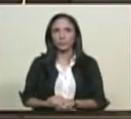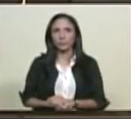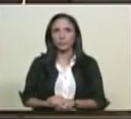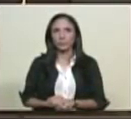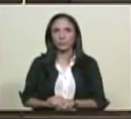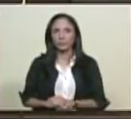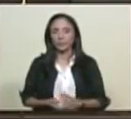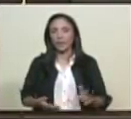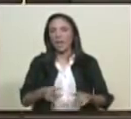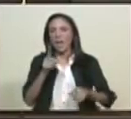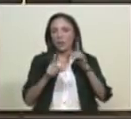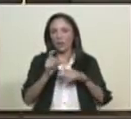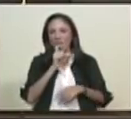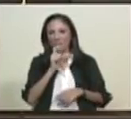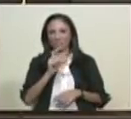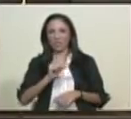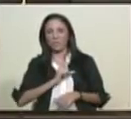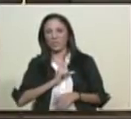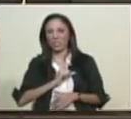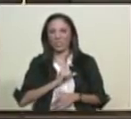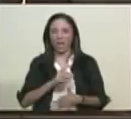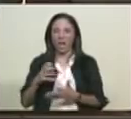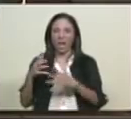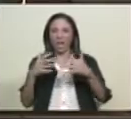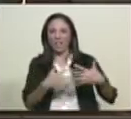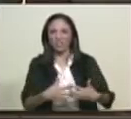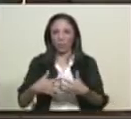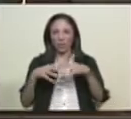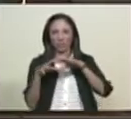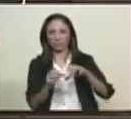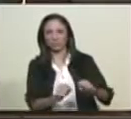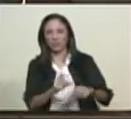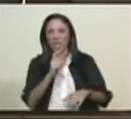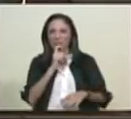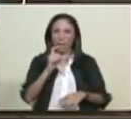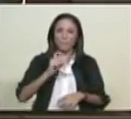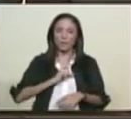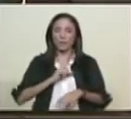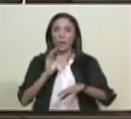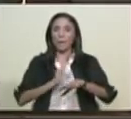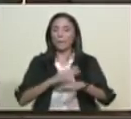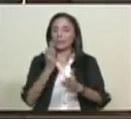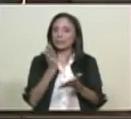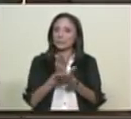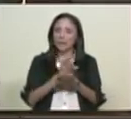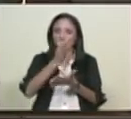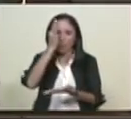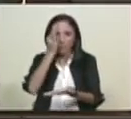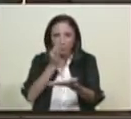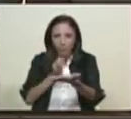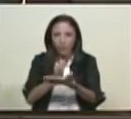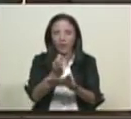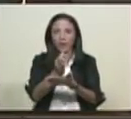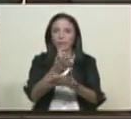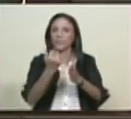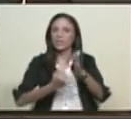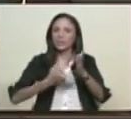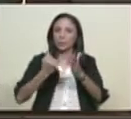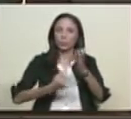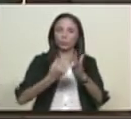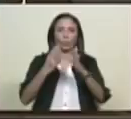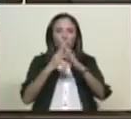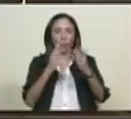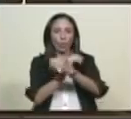la envidia a las oligarquías del continente y al imperialismo por su lealtad y su unión, nuestra Fuerza